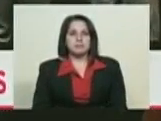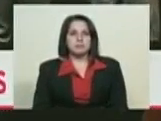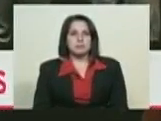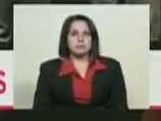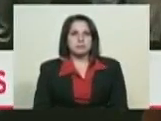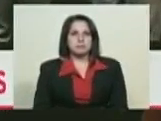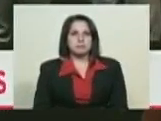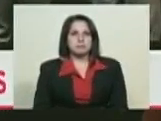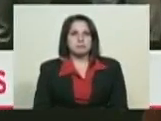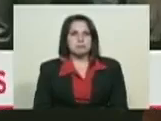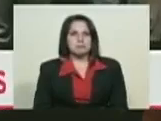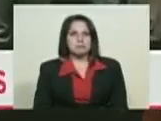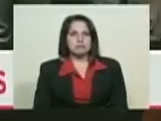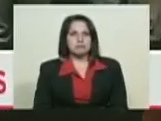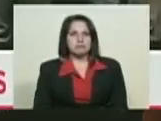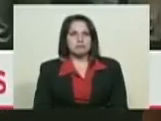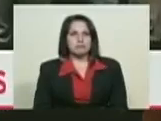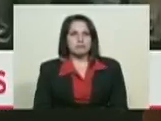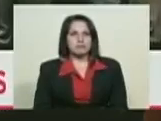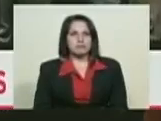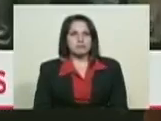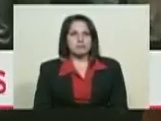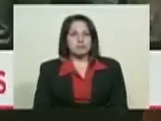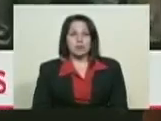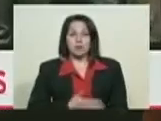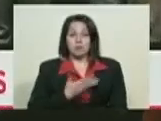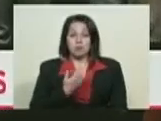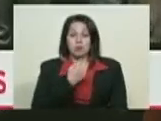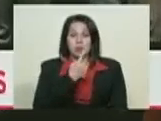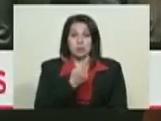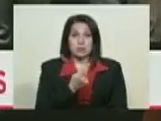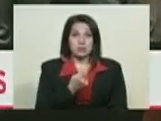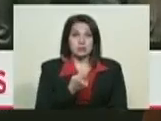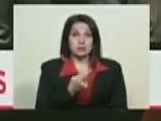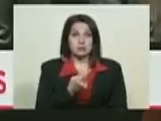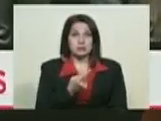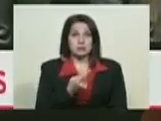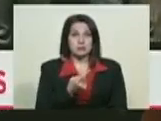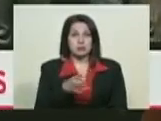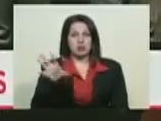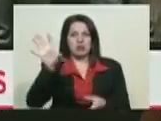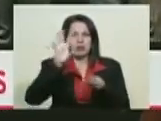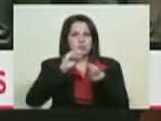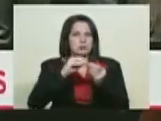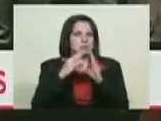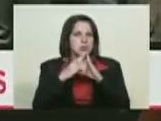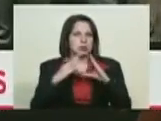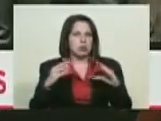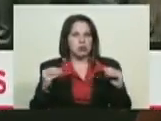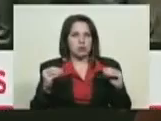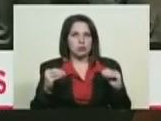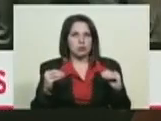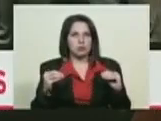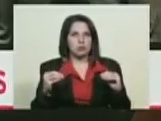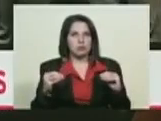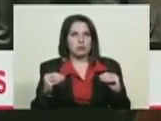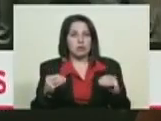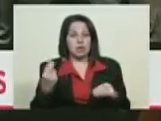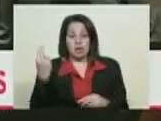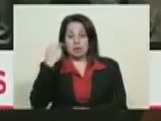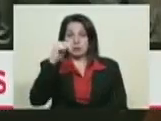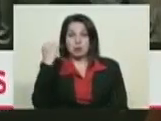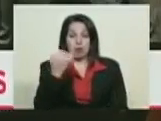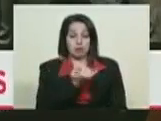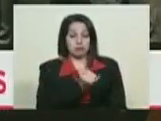Pero sobre todo puedo decir lo que lo resume todo. Ser